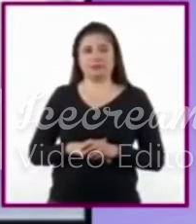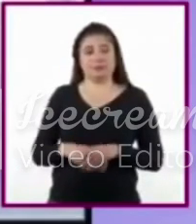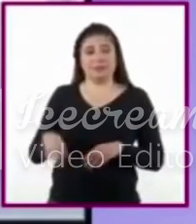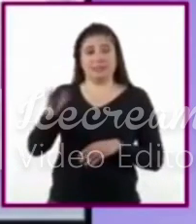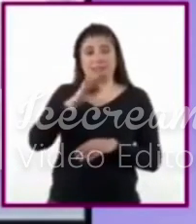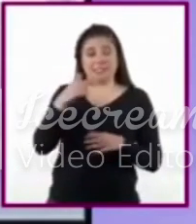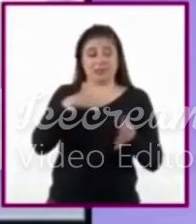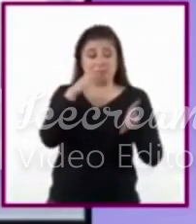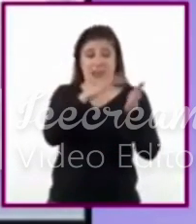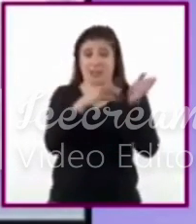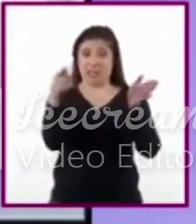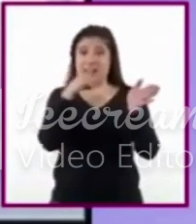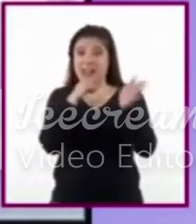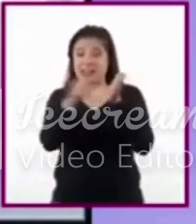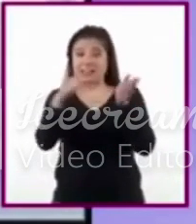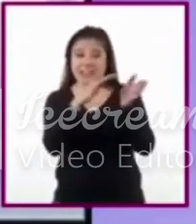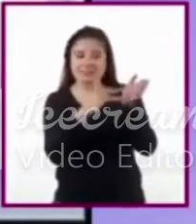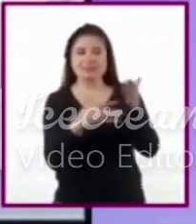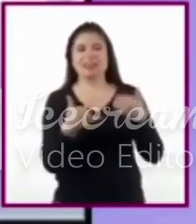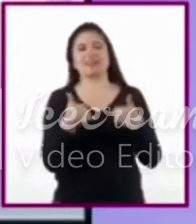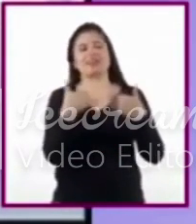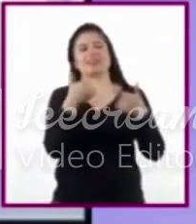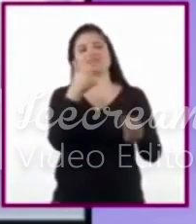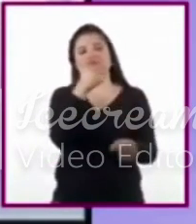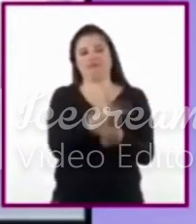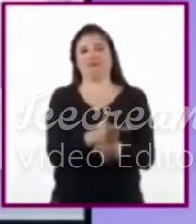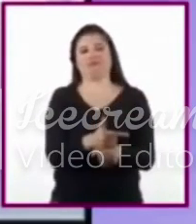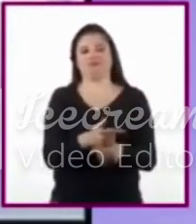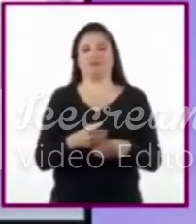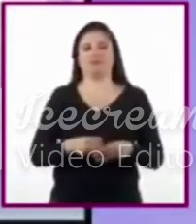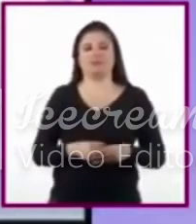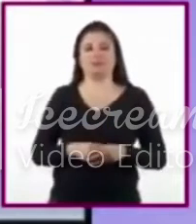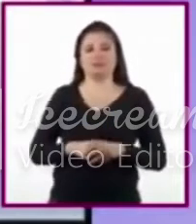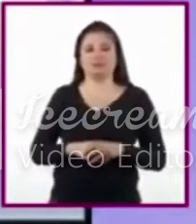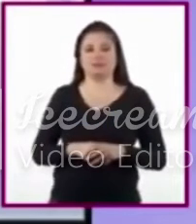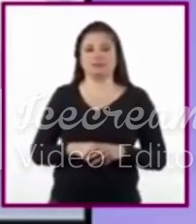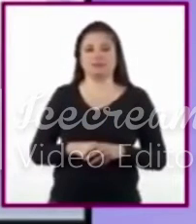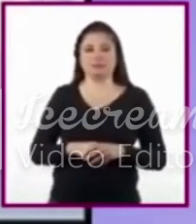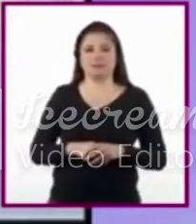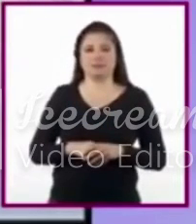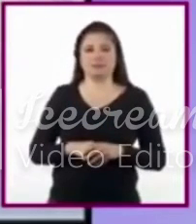Si leyeras esta carta, comprenderías todo.